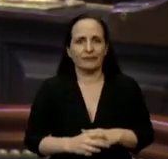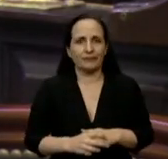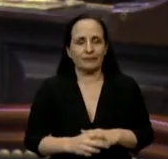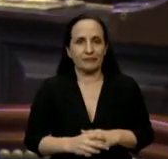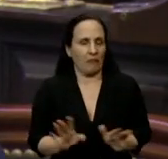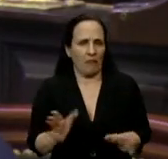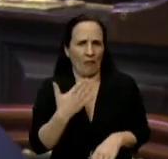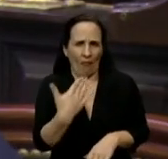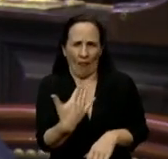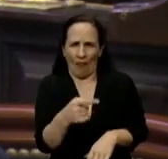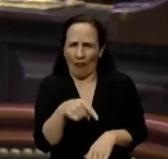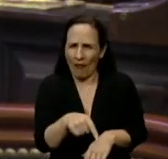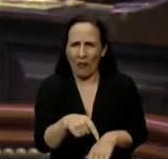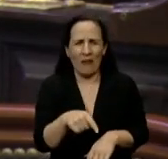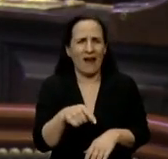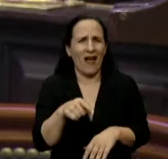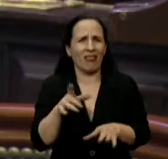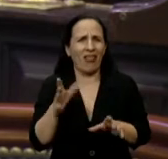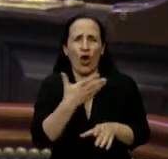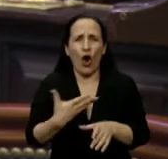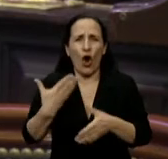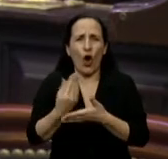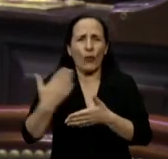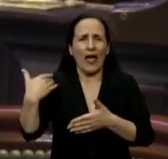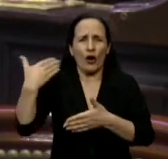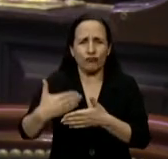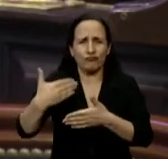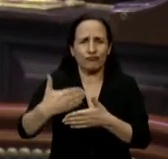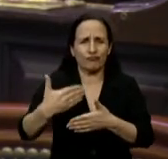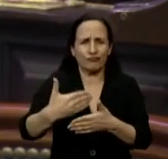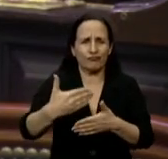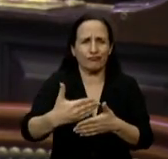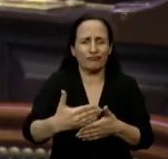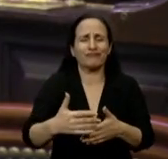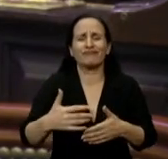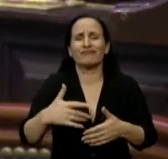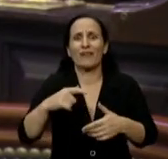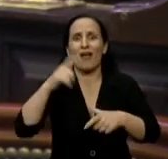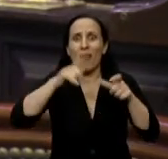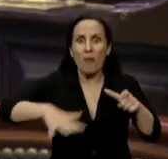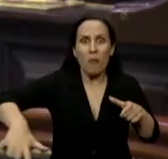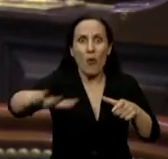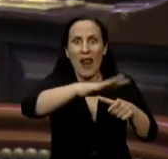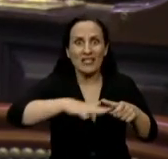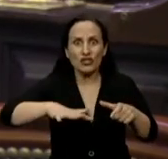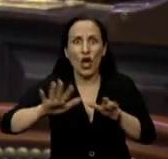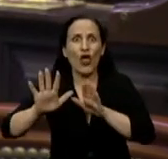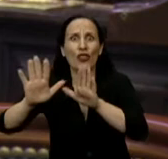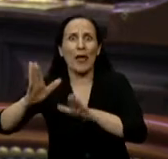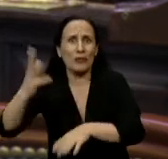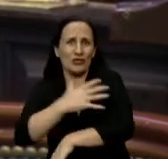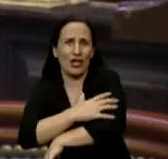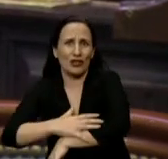que a través de los distintos gobiernos el 10% más pobre de la población sea más lo que